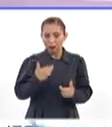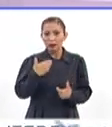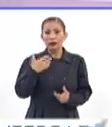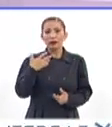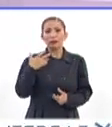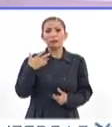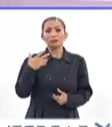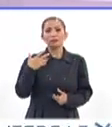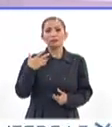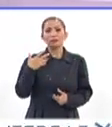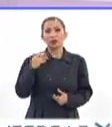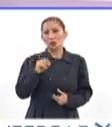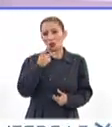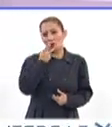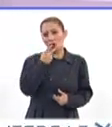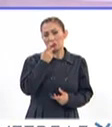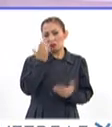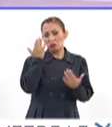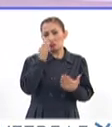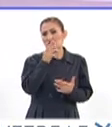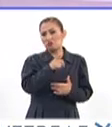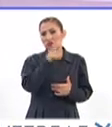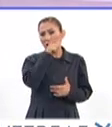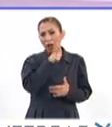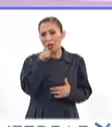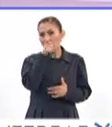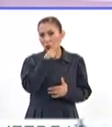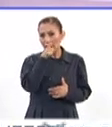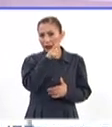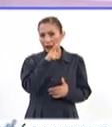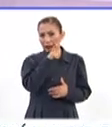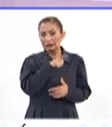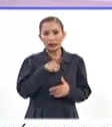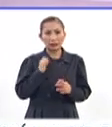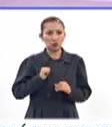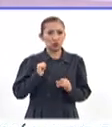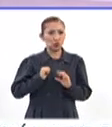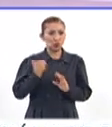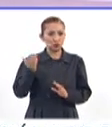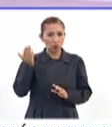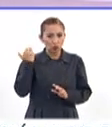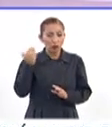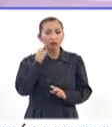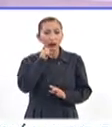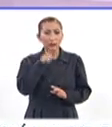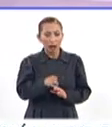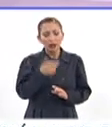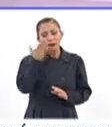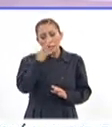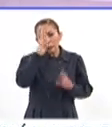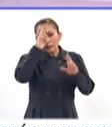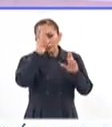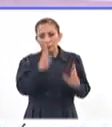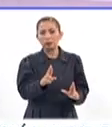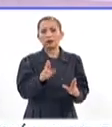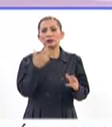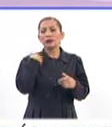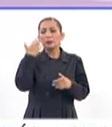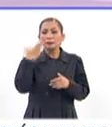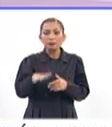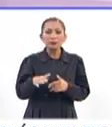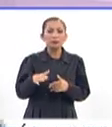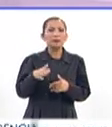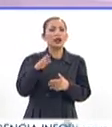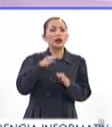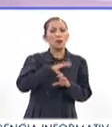no pues hablan una de estas lenguas maternas originarias, pues también las sepamos respetar, también las